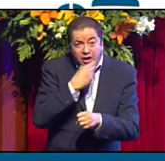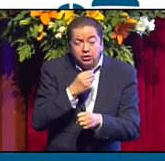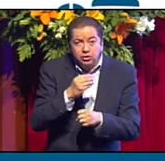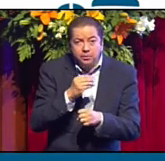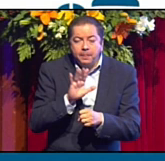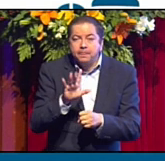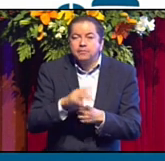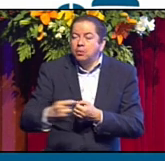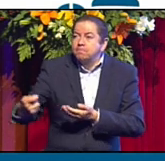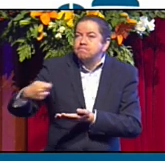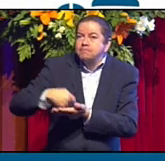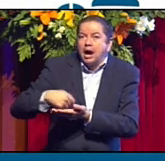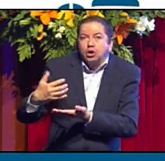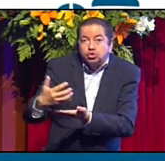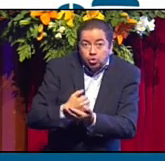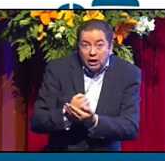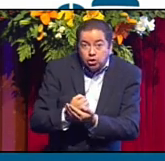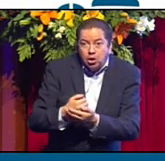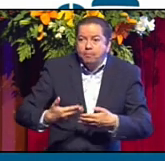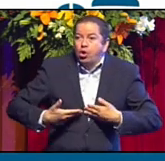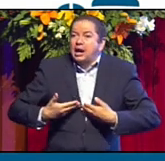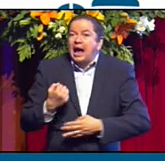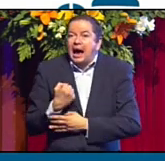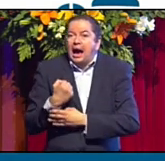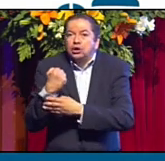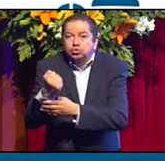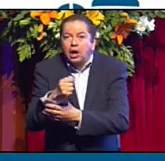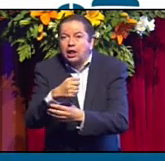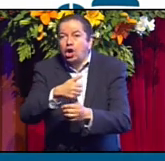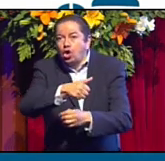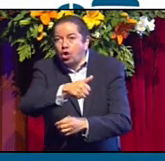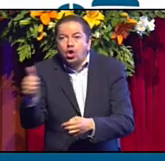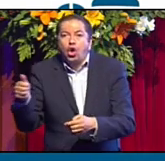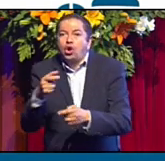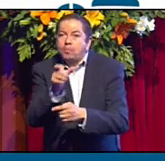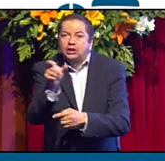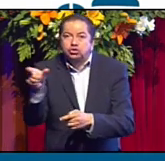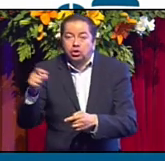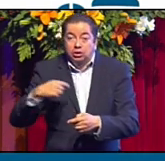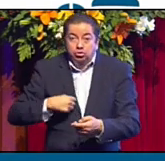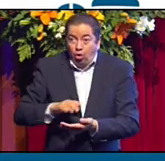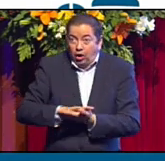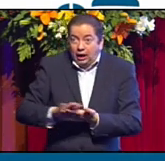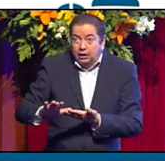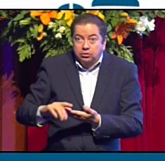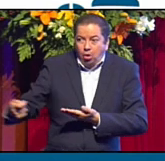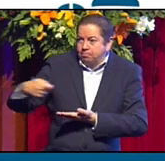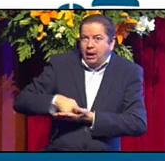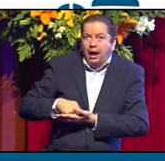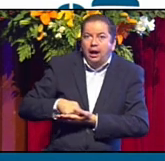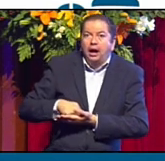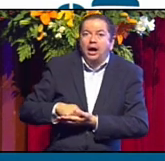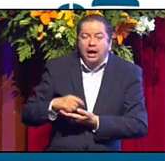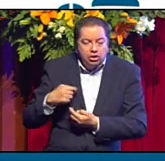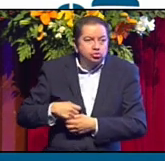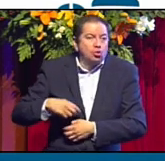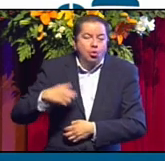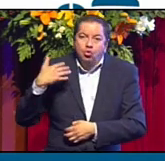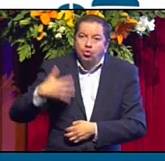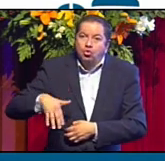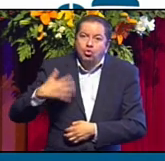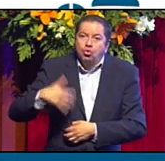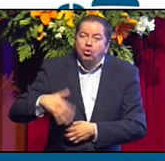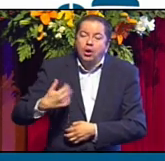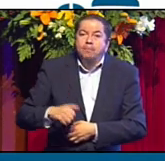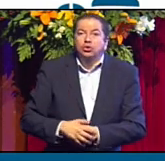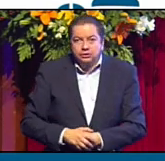cuando a mí me pagan un sueldo por servir a los demás, no es necesario que lo haga gratis, me pagan un sueldo, eso tiene un valor